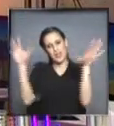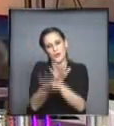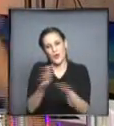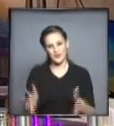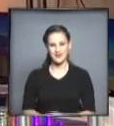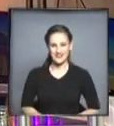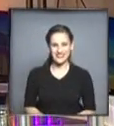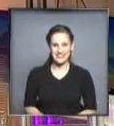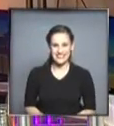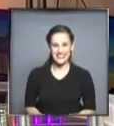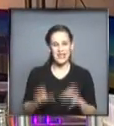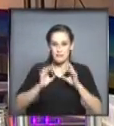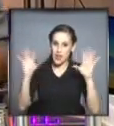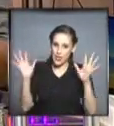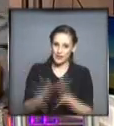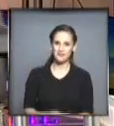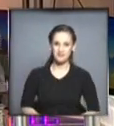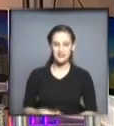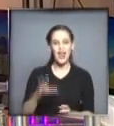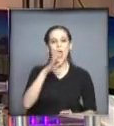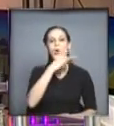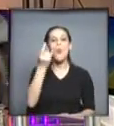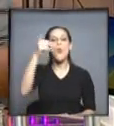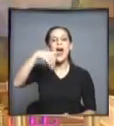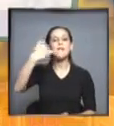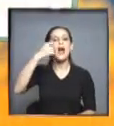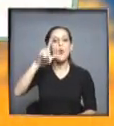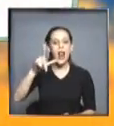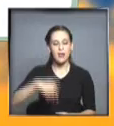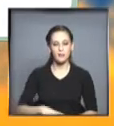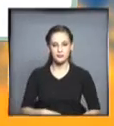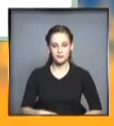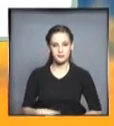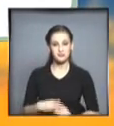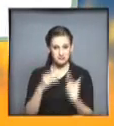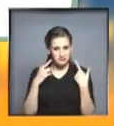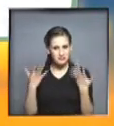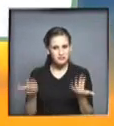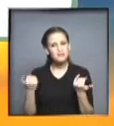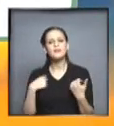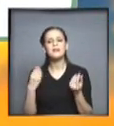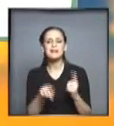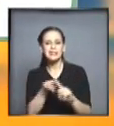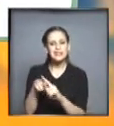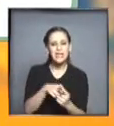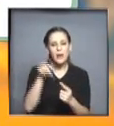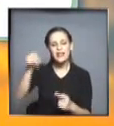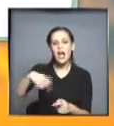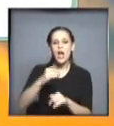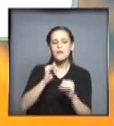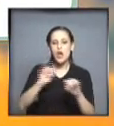Nos vamos a la web. Disculpen, me voy con Juan Manuel, que está en Rawson. Juanma, ¿estás atento acá a este debate que se armó en el